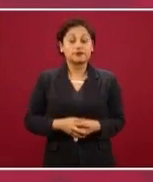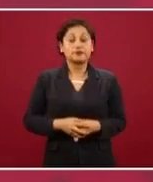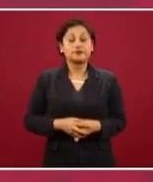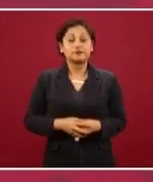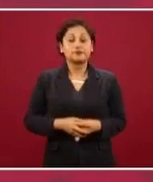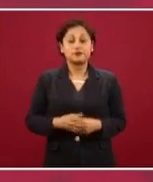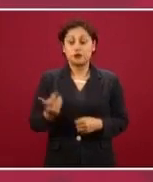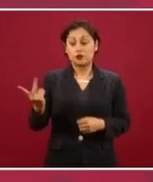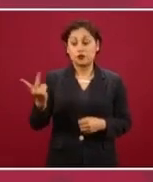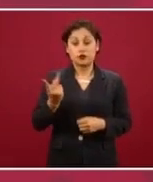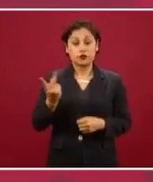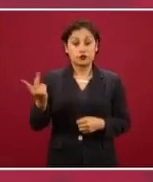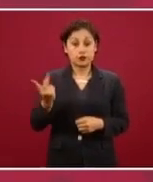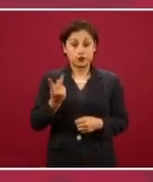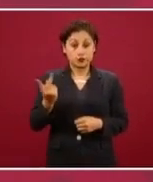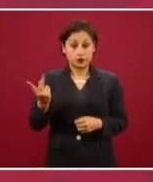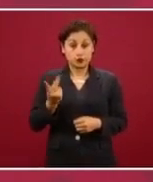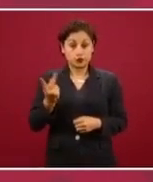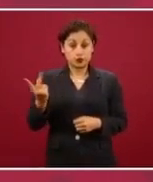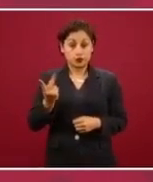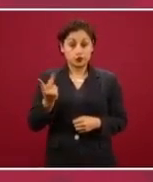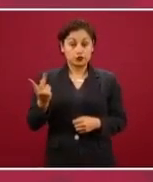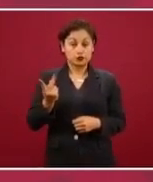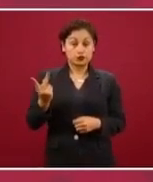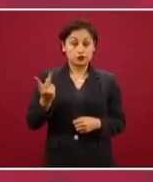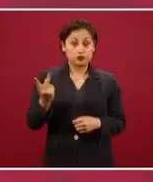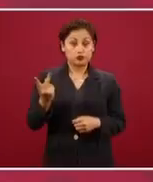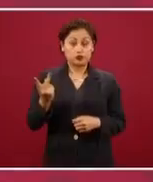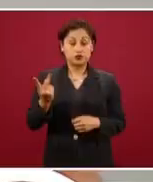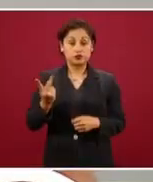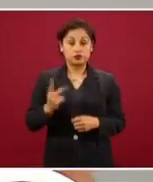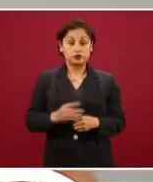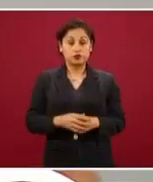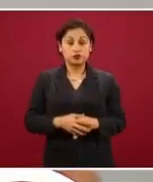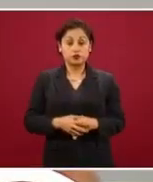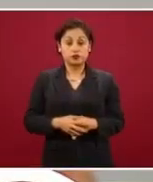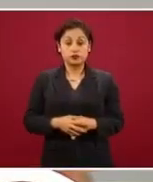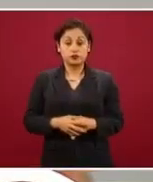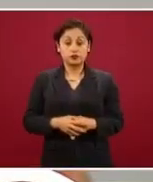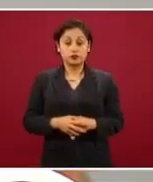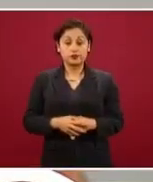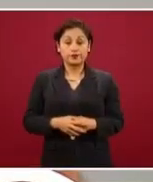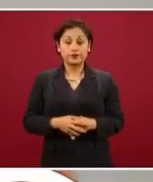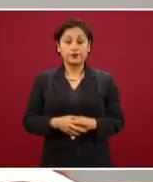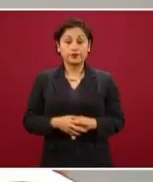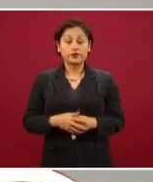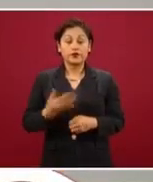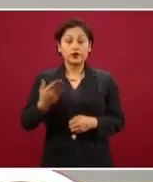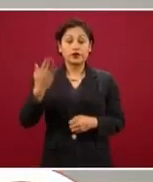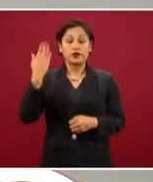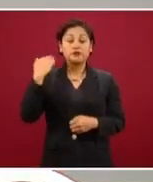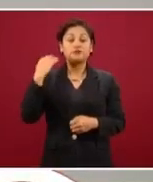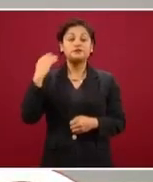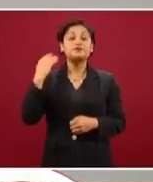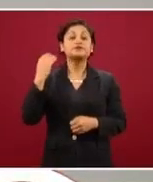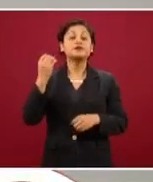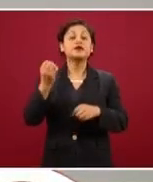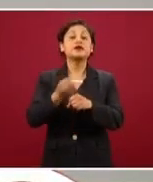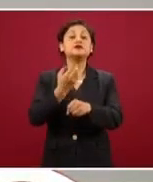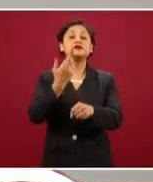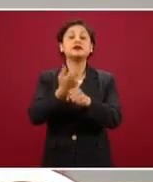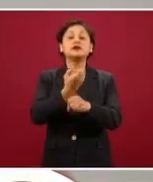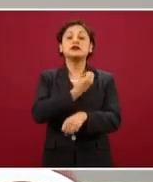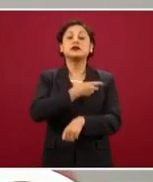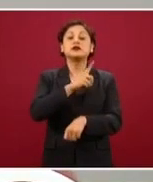ahí pasaron a la Secretaría de Salud de los Estados.